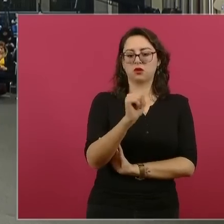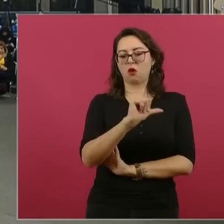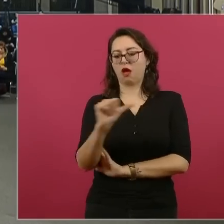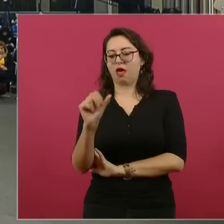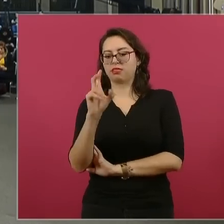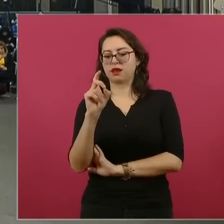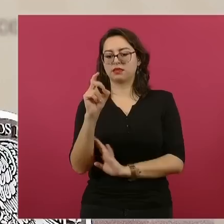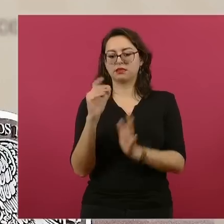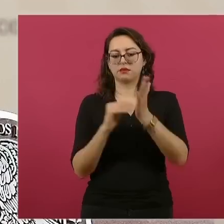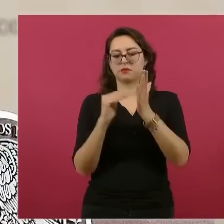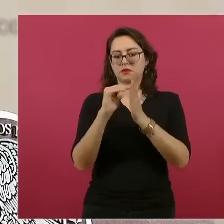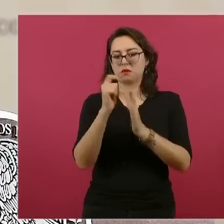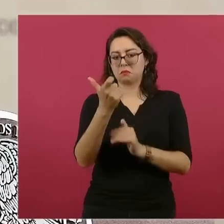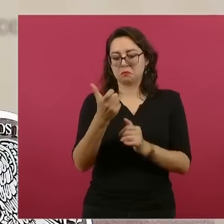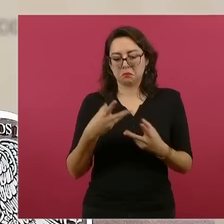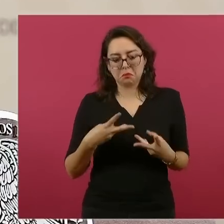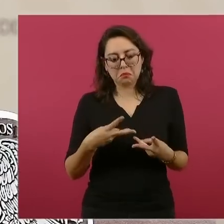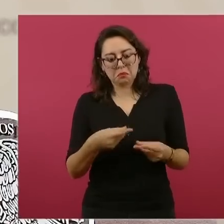¿Dónde?